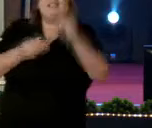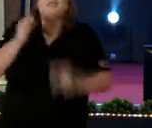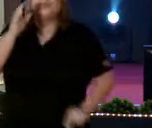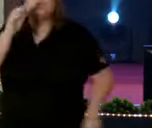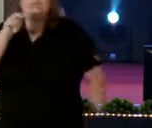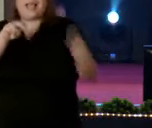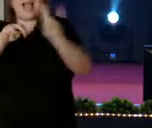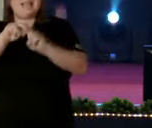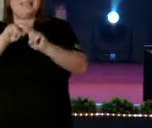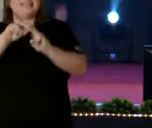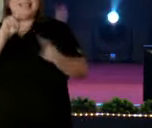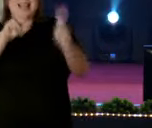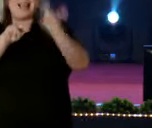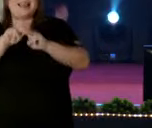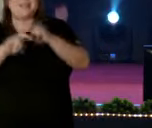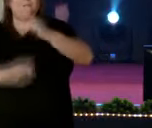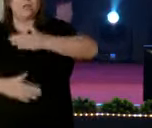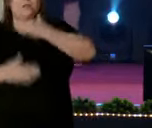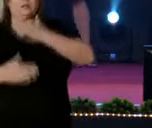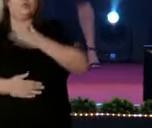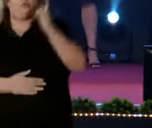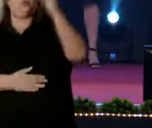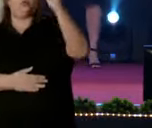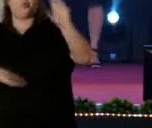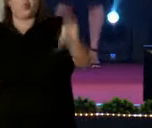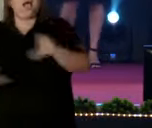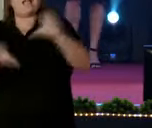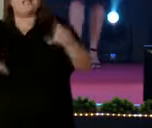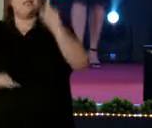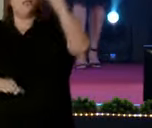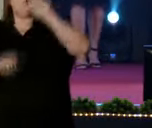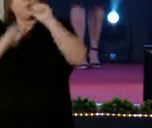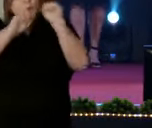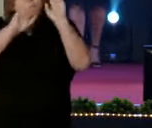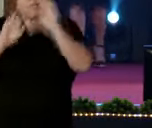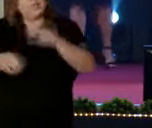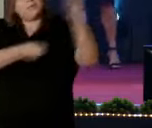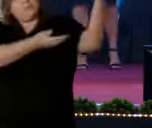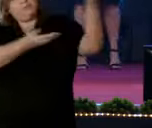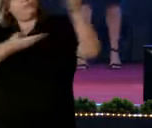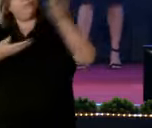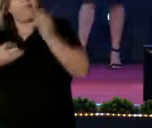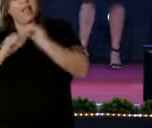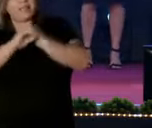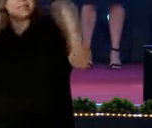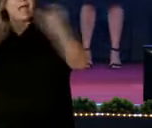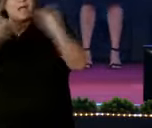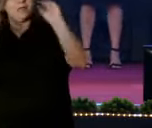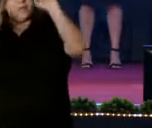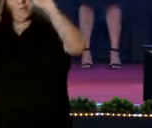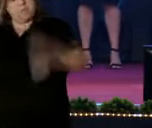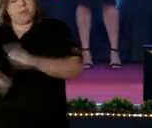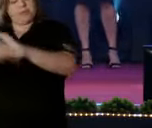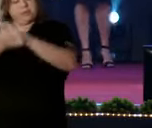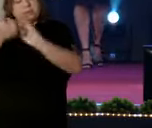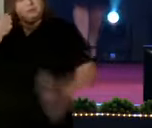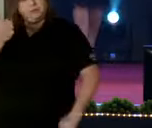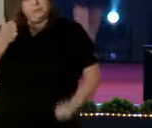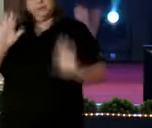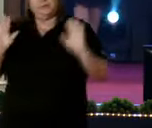con ella. Y lo que tú haces y lo que tú bendices y lo que tú das, no hay nadie que lo pueda quitar, no se ha de